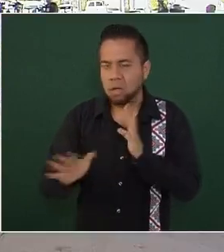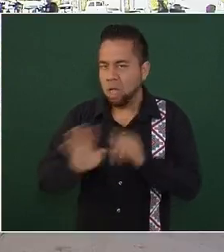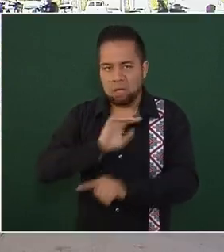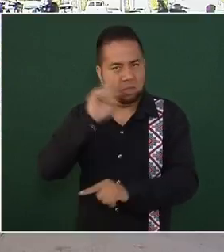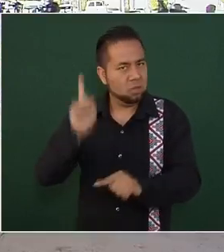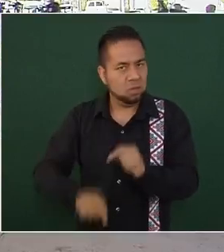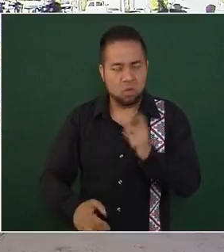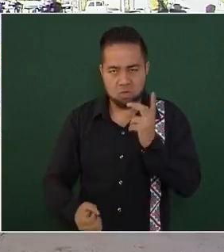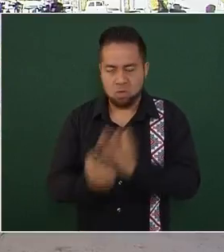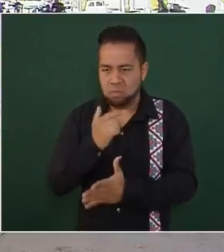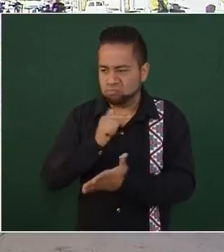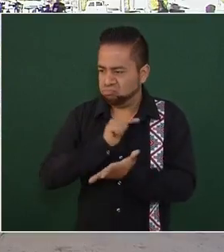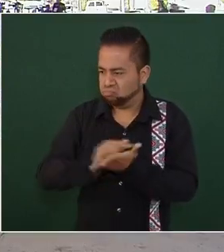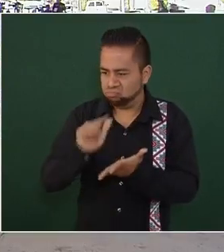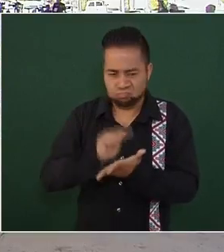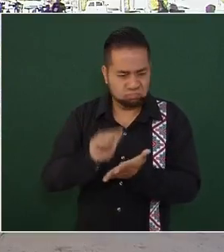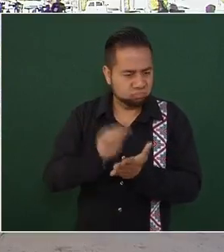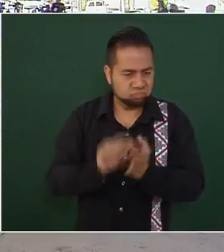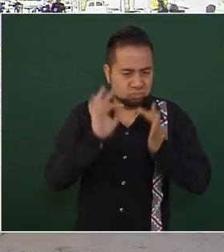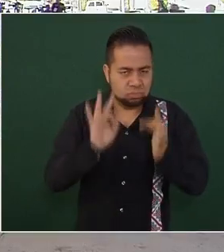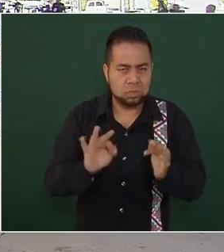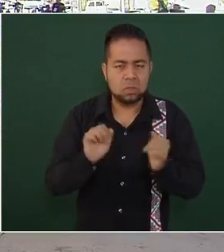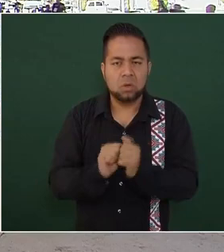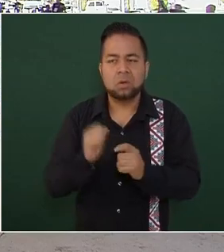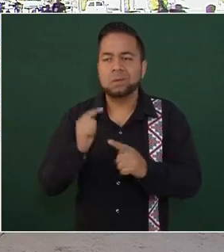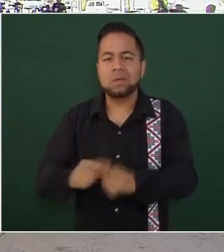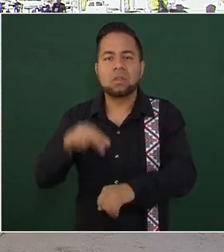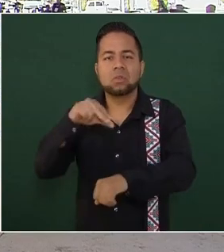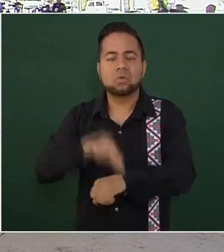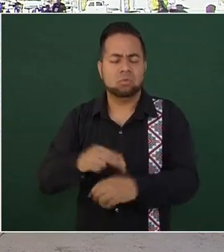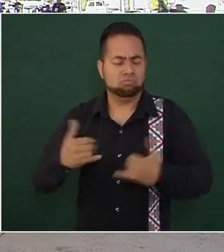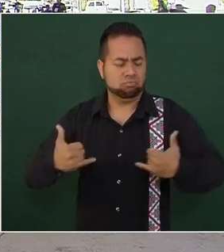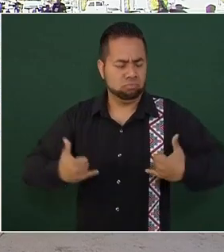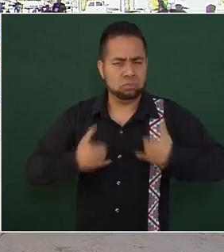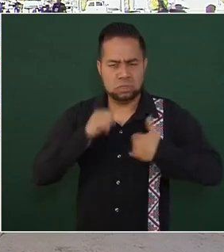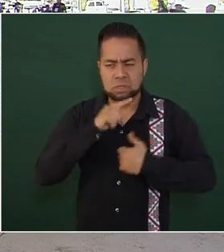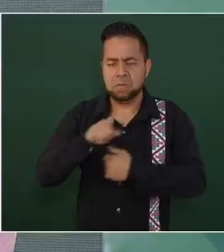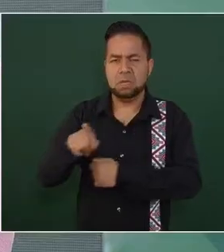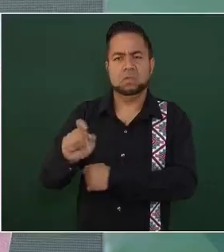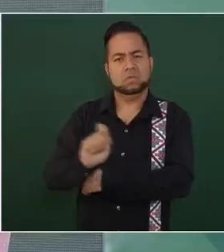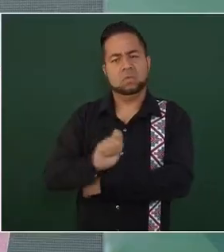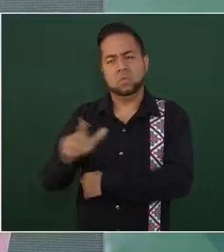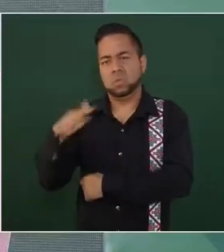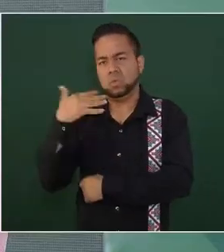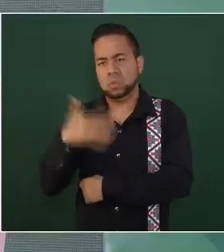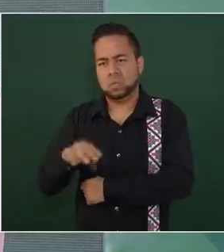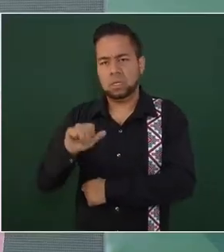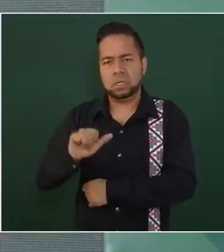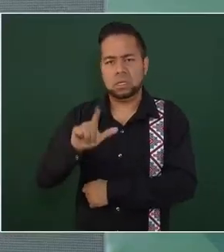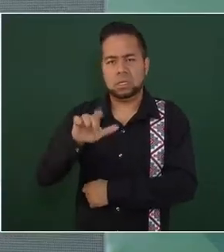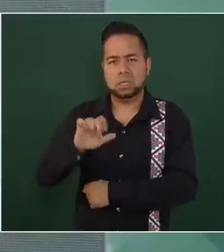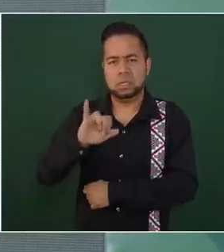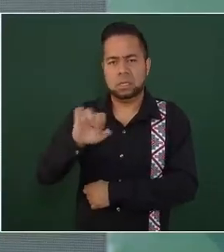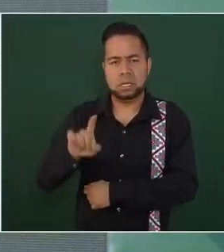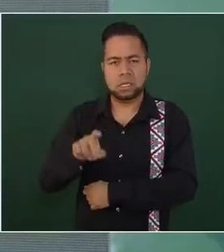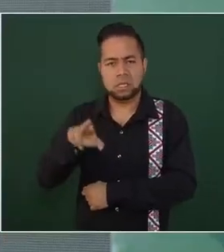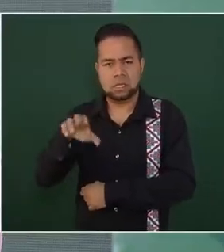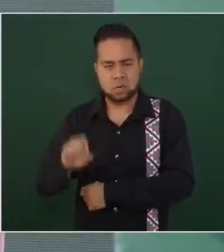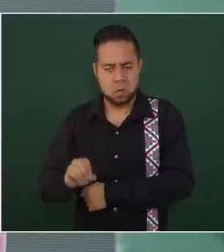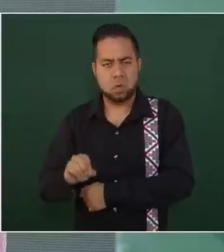con un médico joven también extraordinario Alejandro Svartx